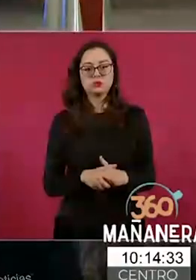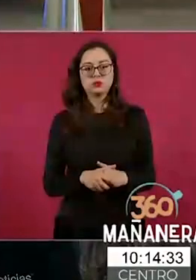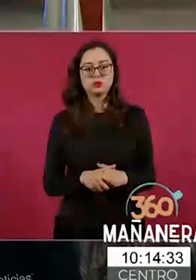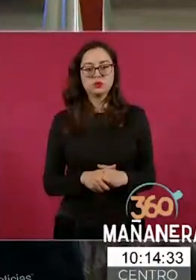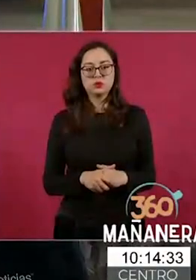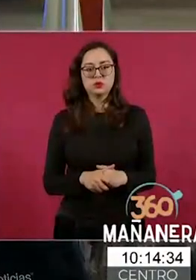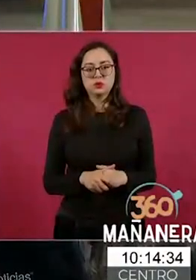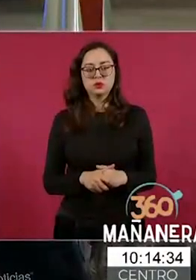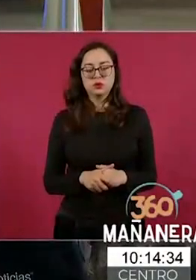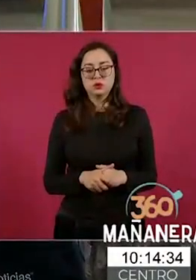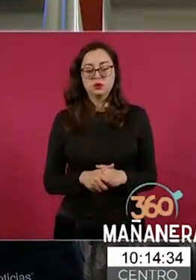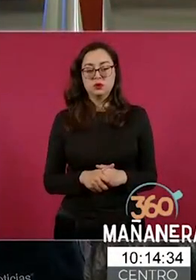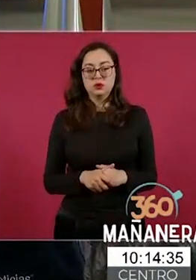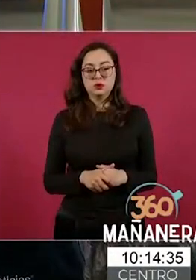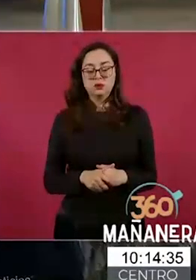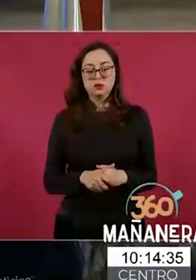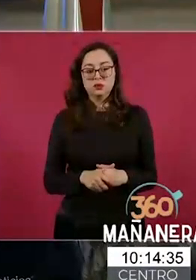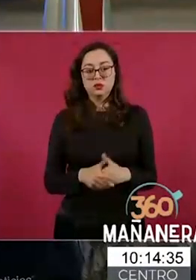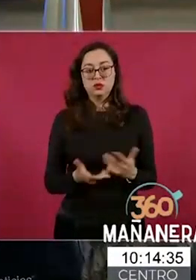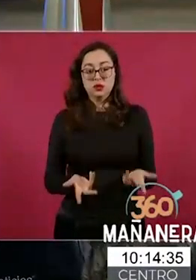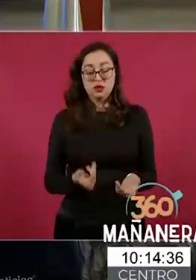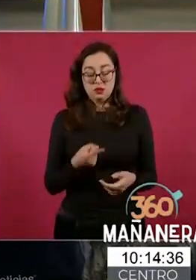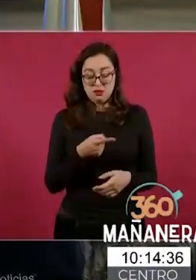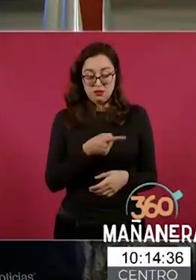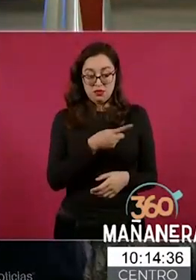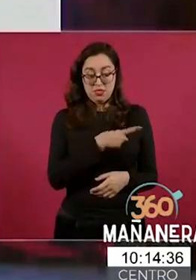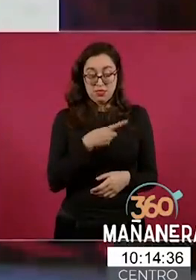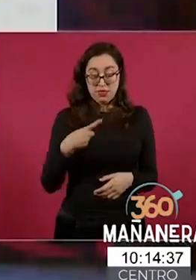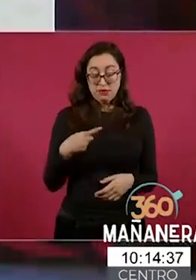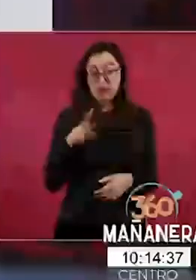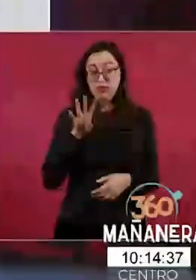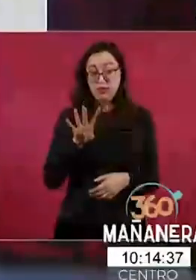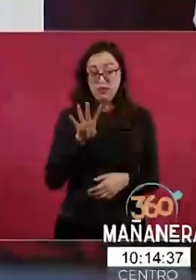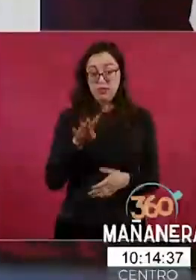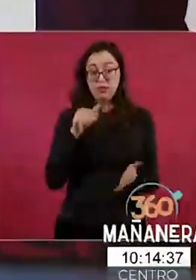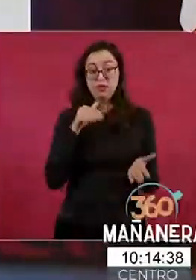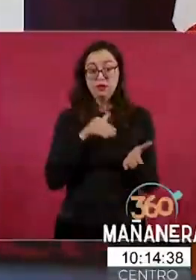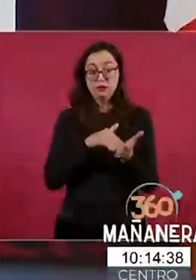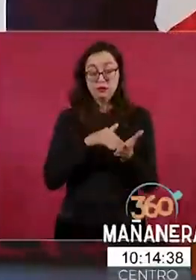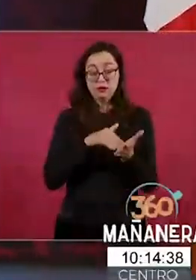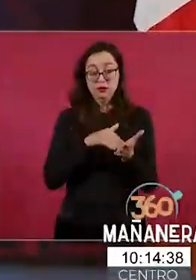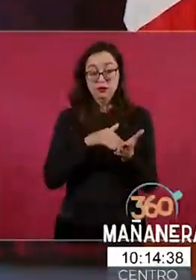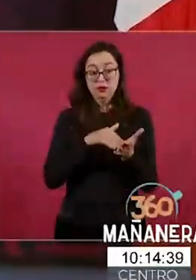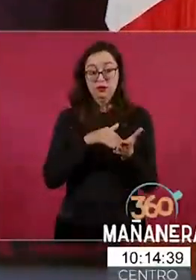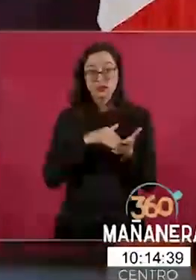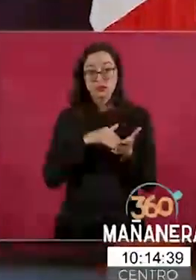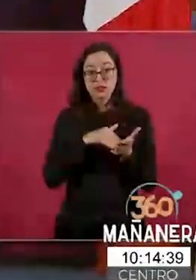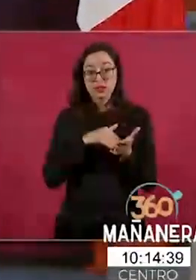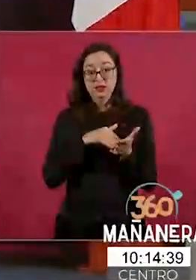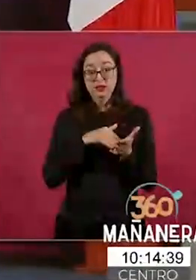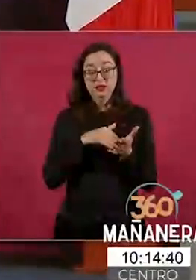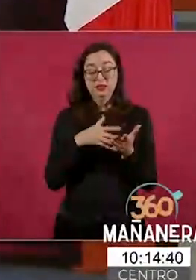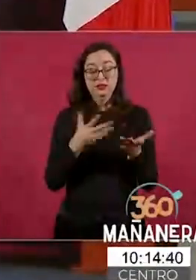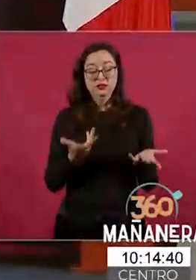este 9860 millones lleva como 2